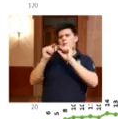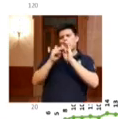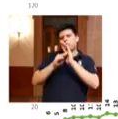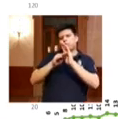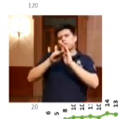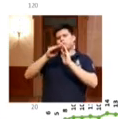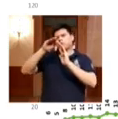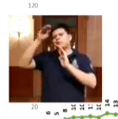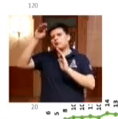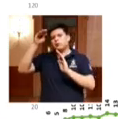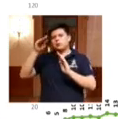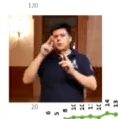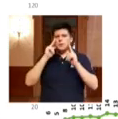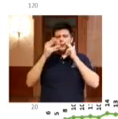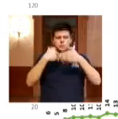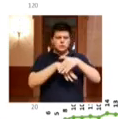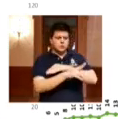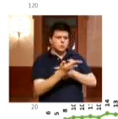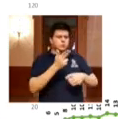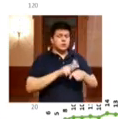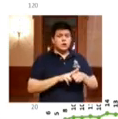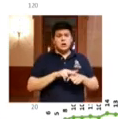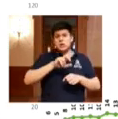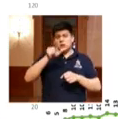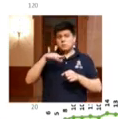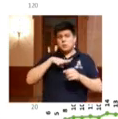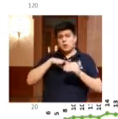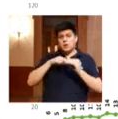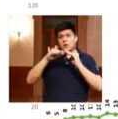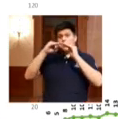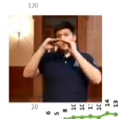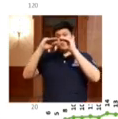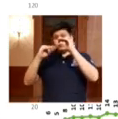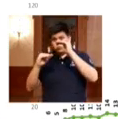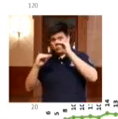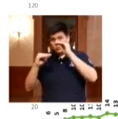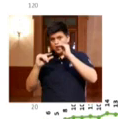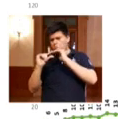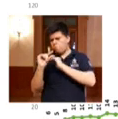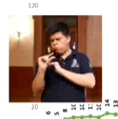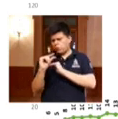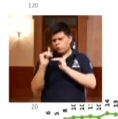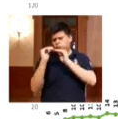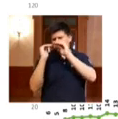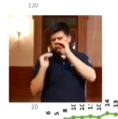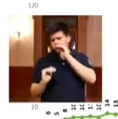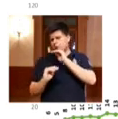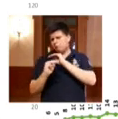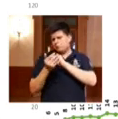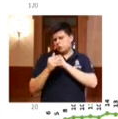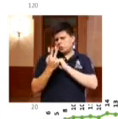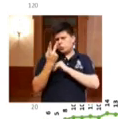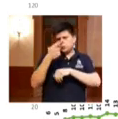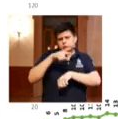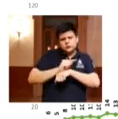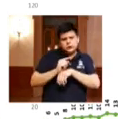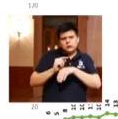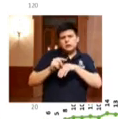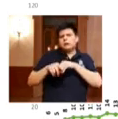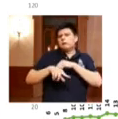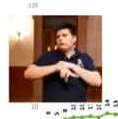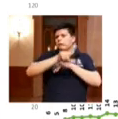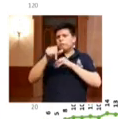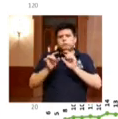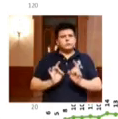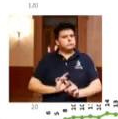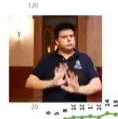hospitalizaciones. Luego tuvimos un pequeño descenso de más o menos 2 días, pero luego se